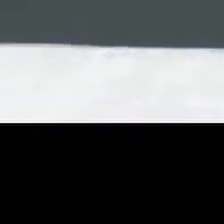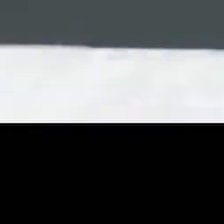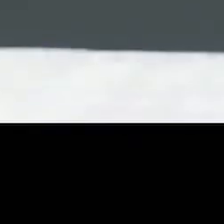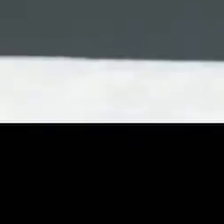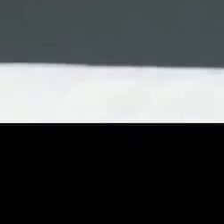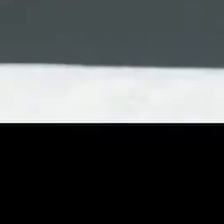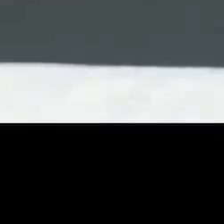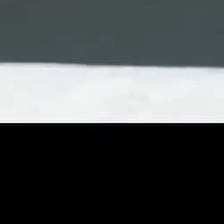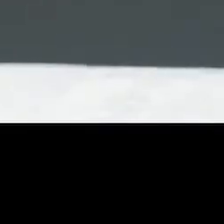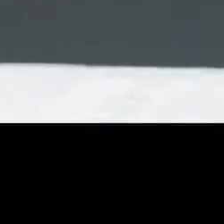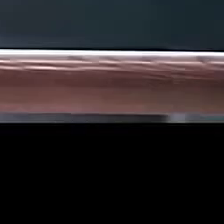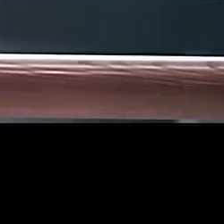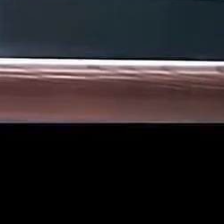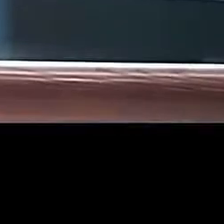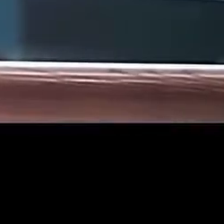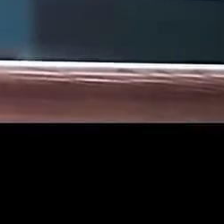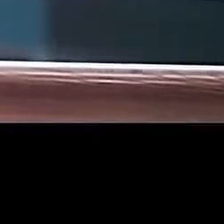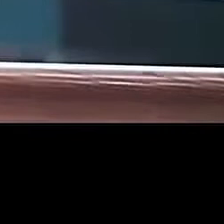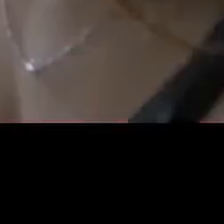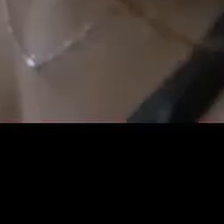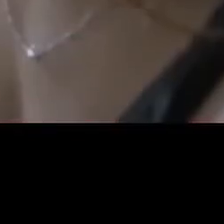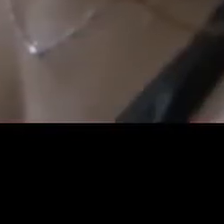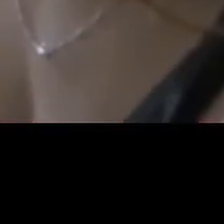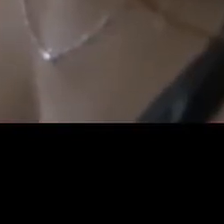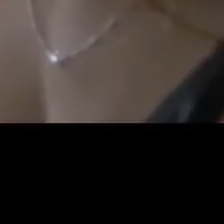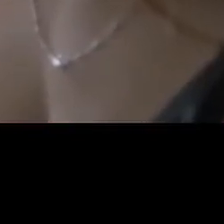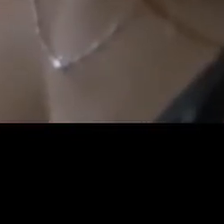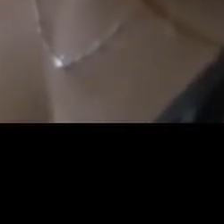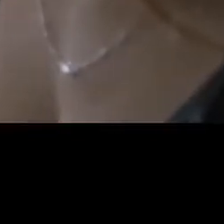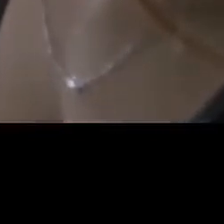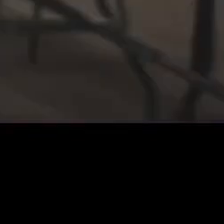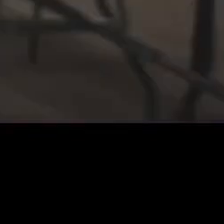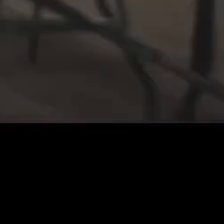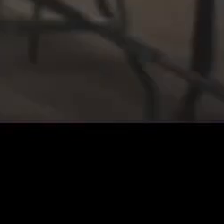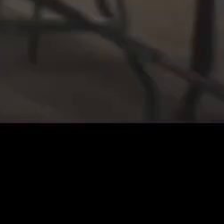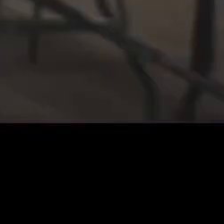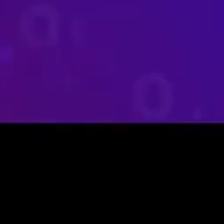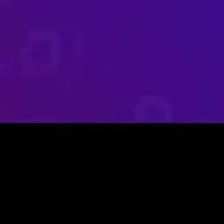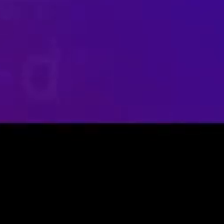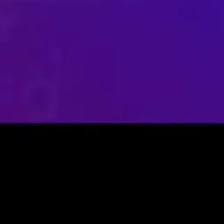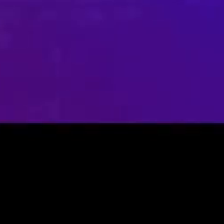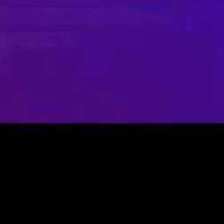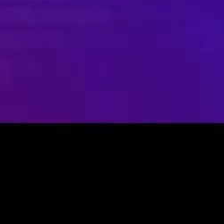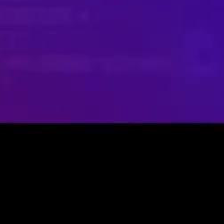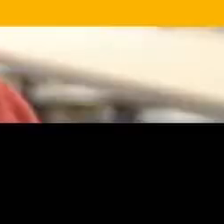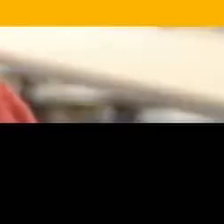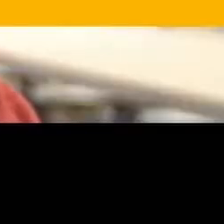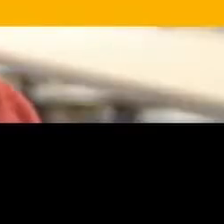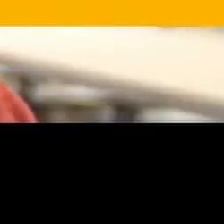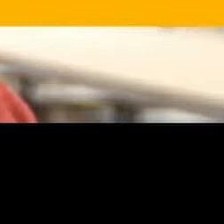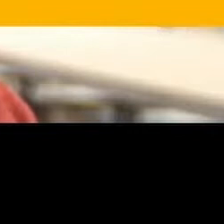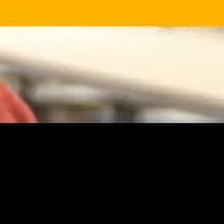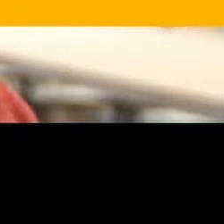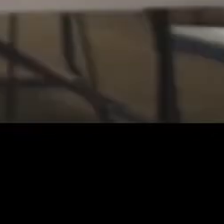a los dispositivos tecnológicos, cómo los utilizamos, cuánto cuesta acceder a Internet y con qué calidad de conectividad contamos. Capital cultural. Para